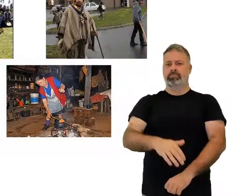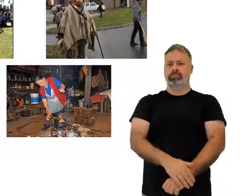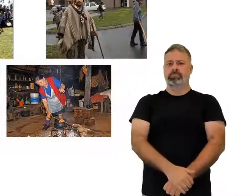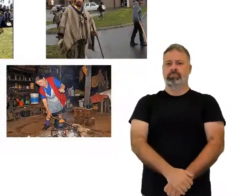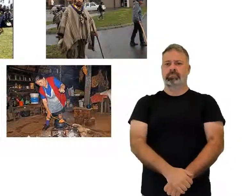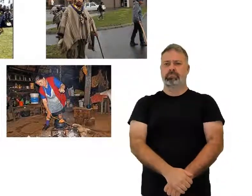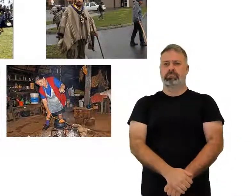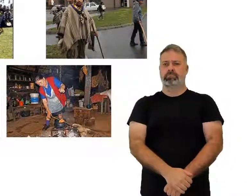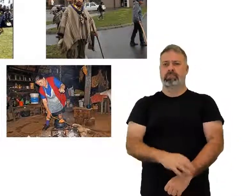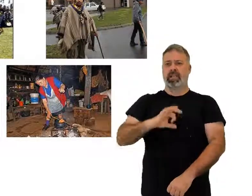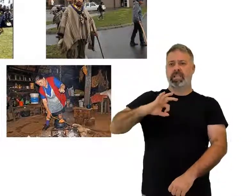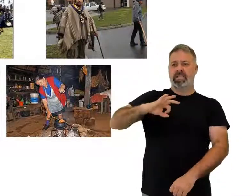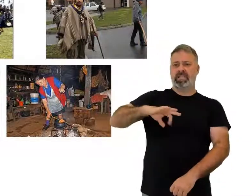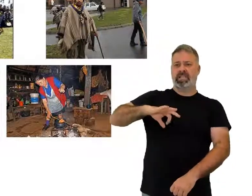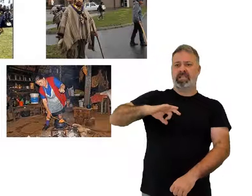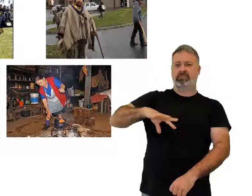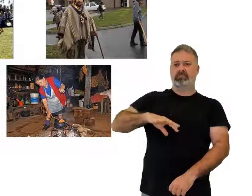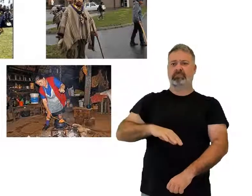en Chile,